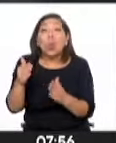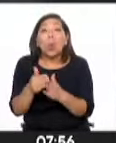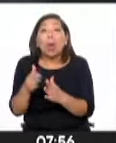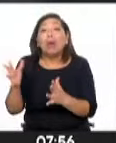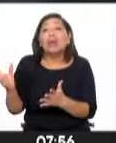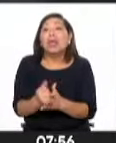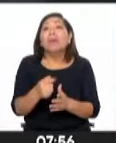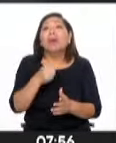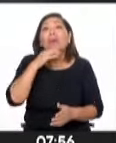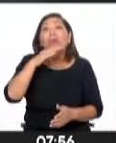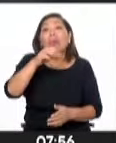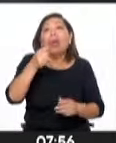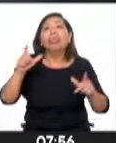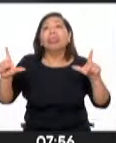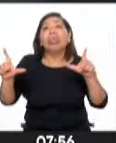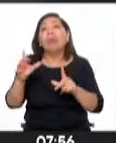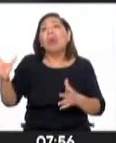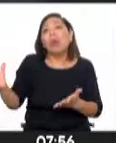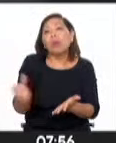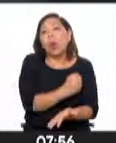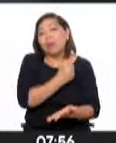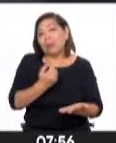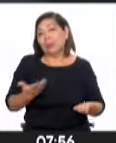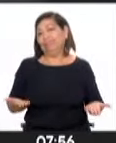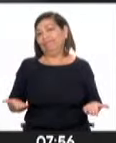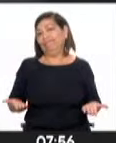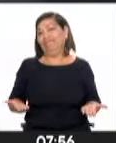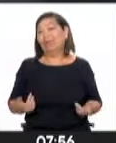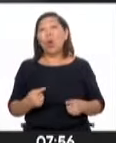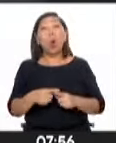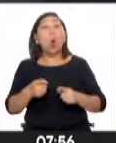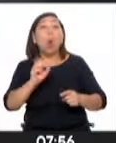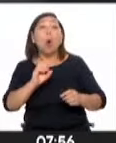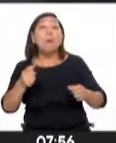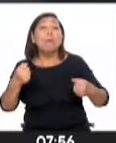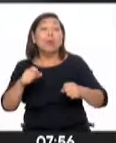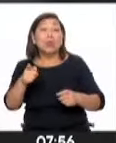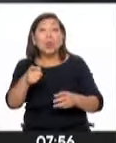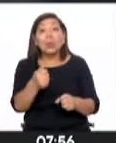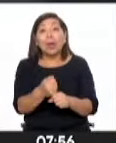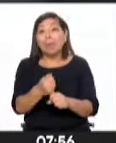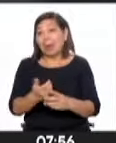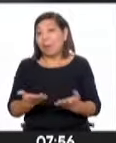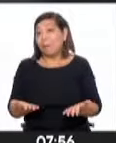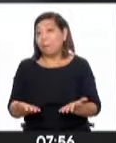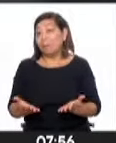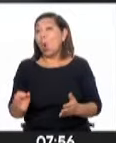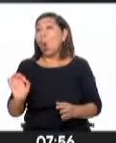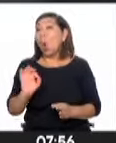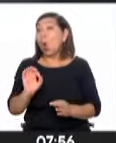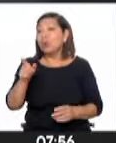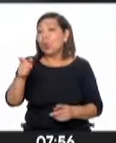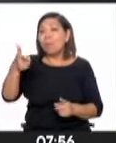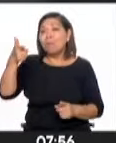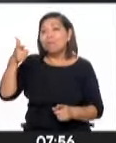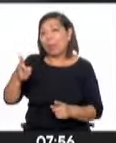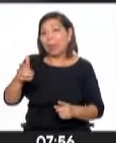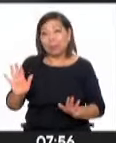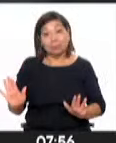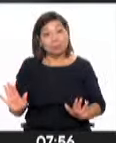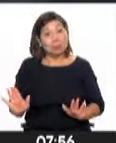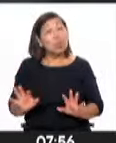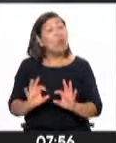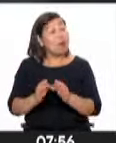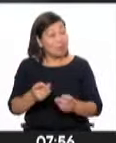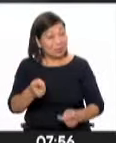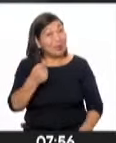tu refrigeradora, tu televisor, tu microondas o tu mototaxi, pero en muchos casos atentan contra tu integridad física o la de tu familia.